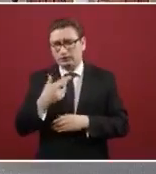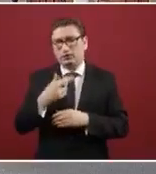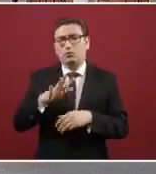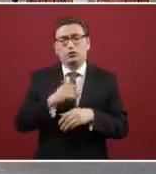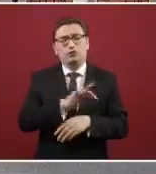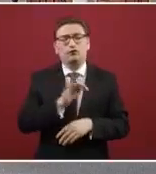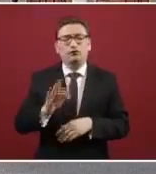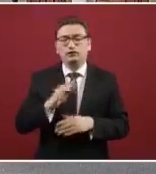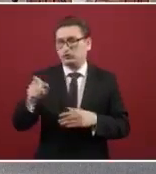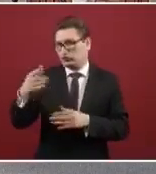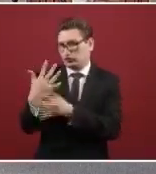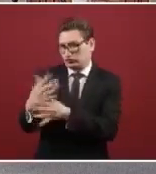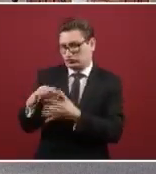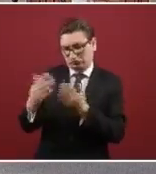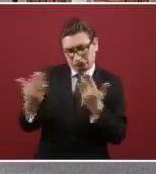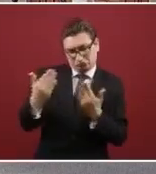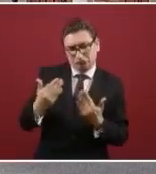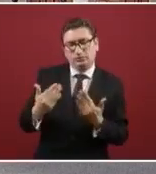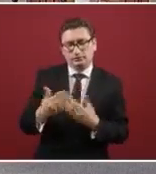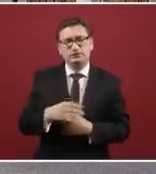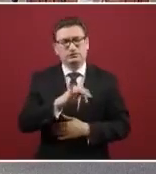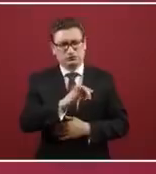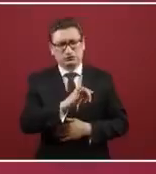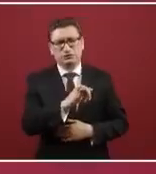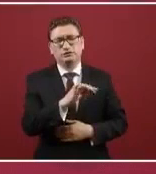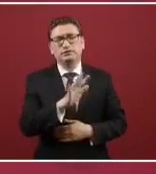las fechas que mencionó usted. Sí, pero aún